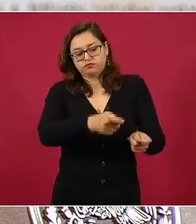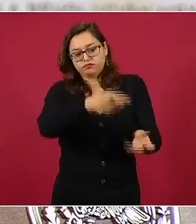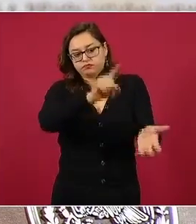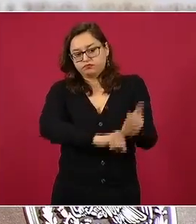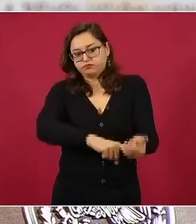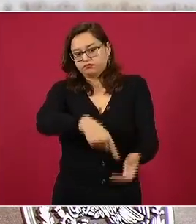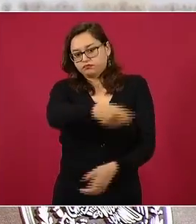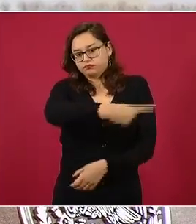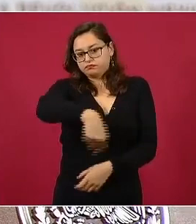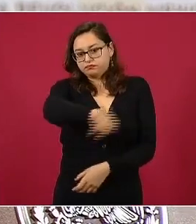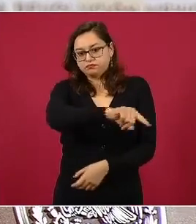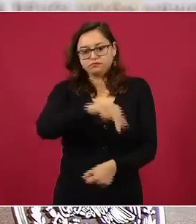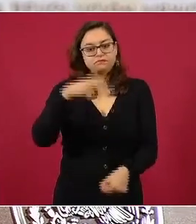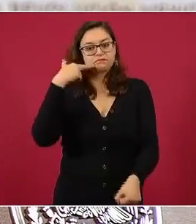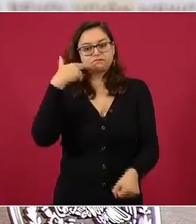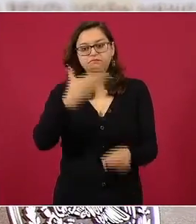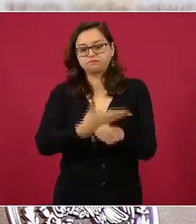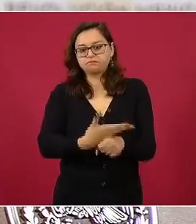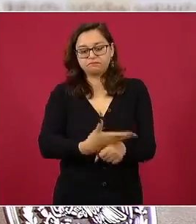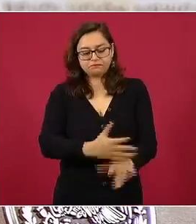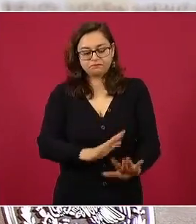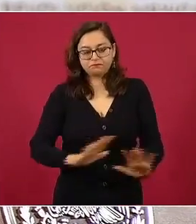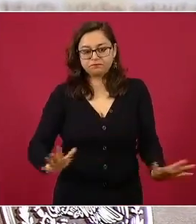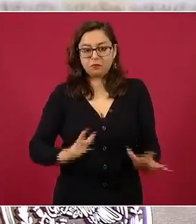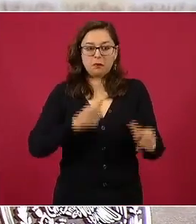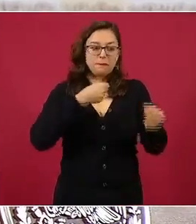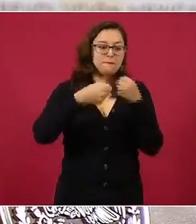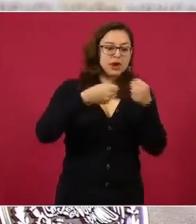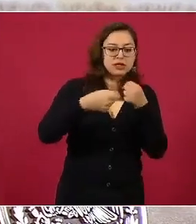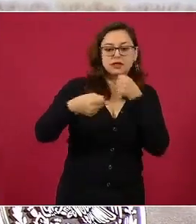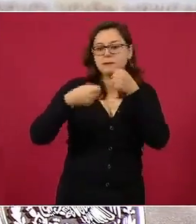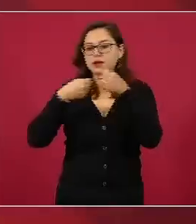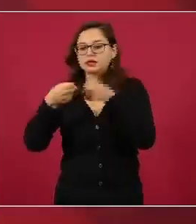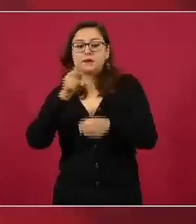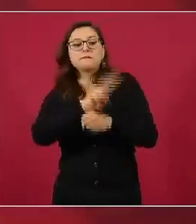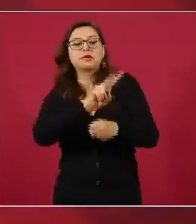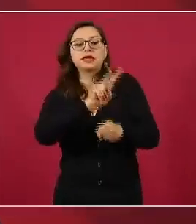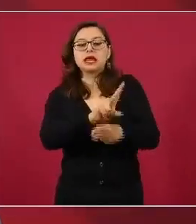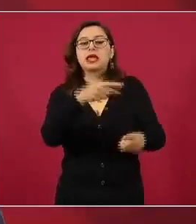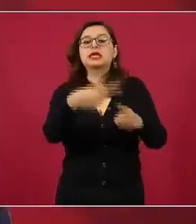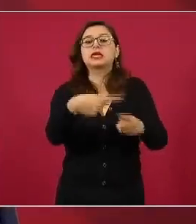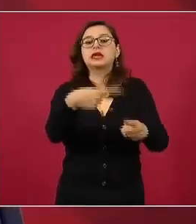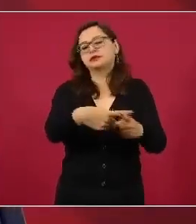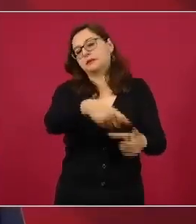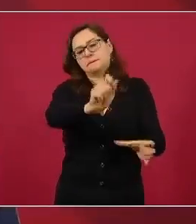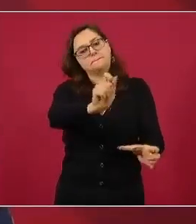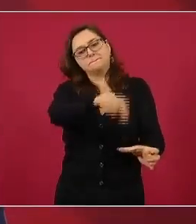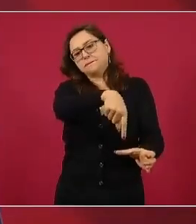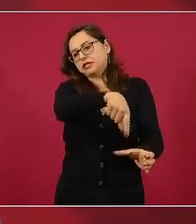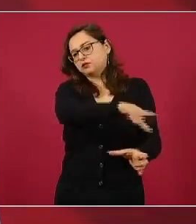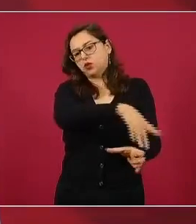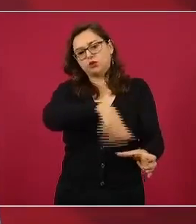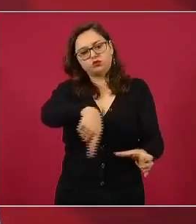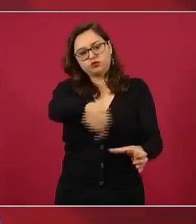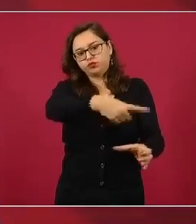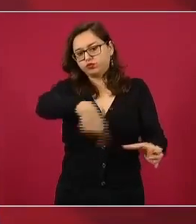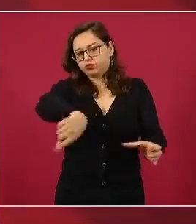aplicando la máxima liberal de que la prensa se regula con la prensa,